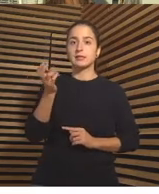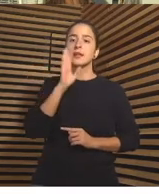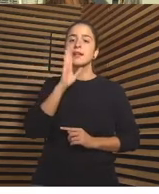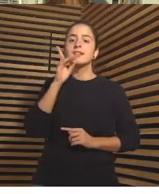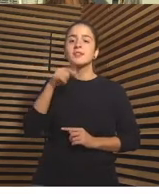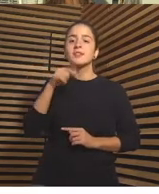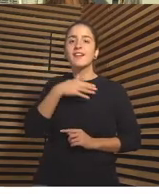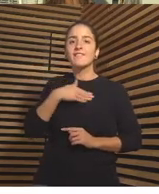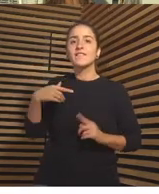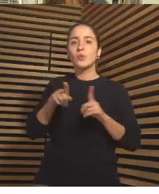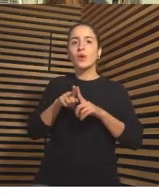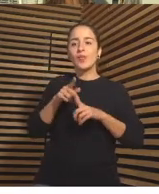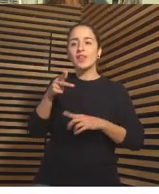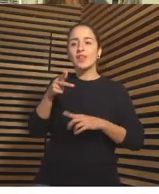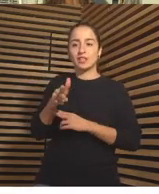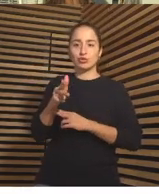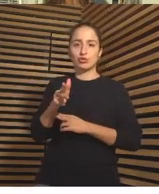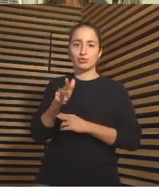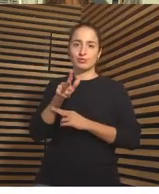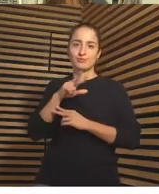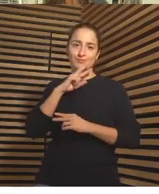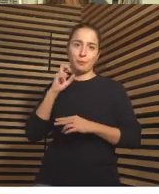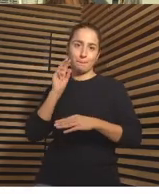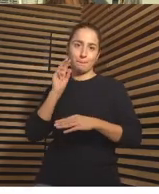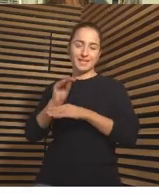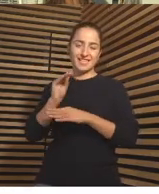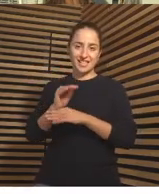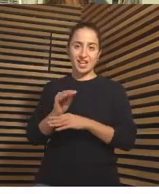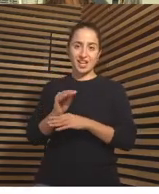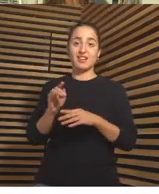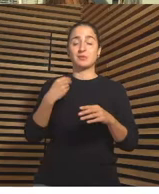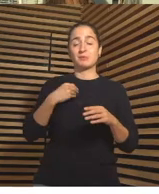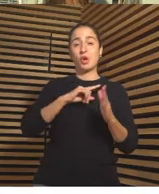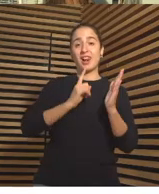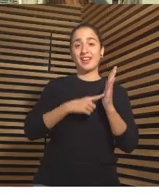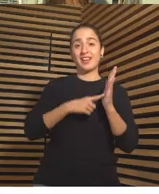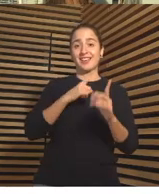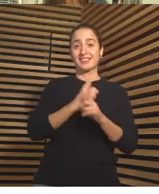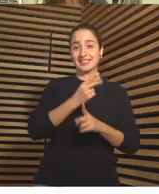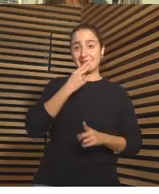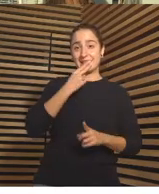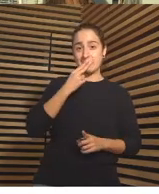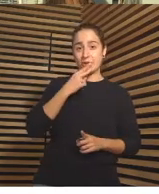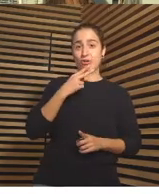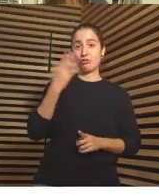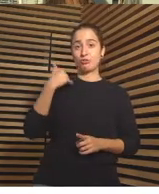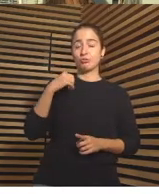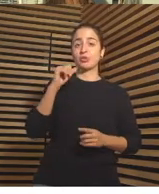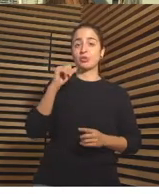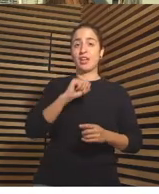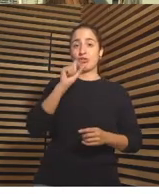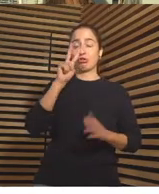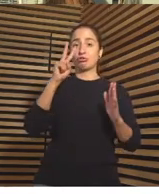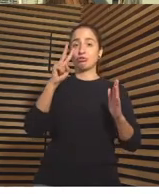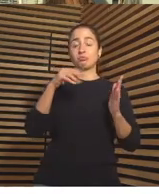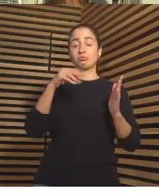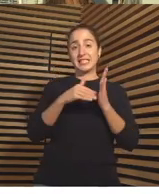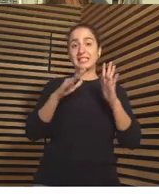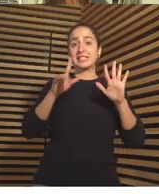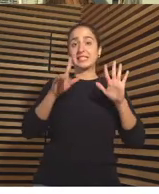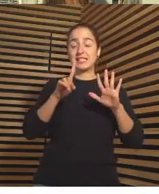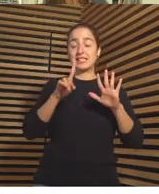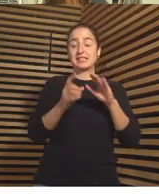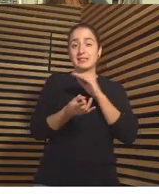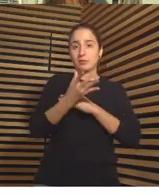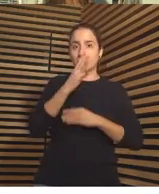Ley Antitabaco de 2006, y que genera una modificación en la anterior ordenanza